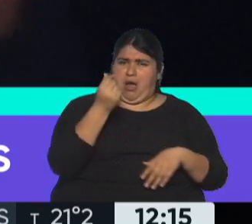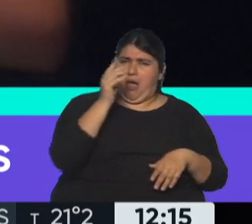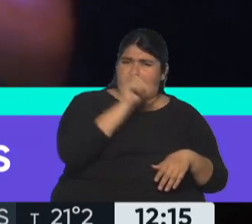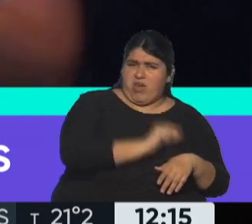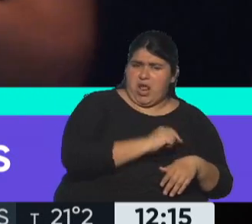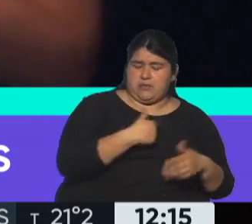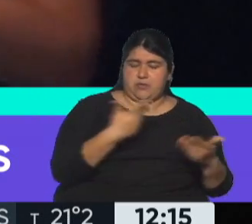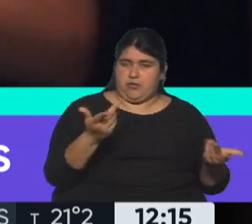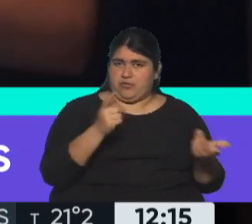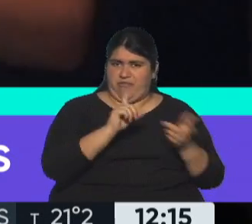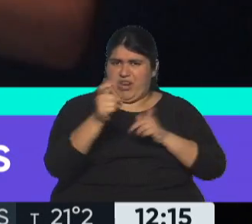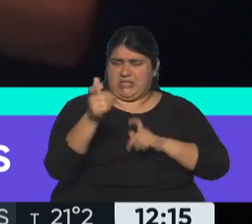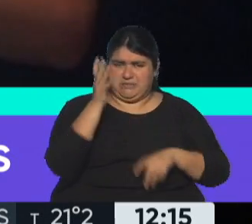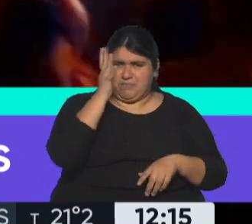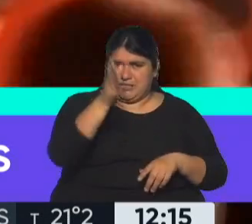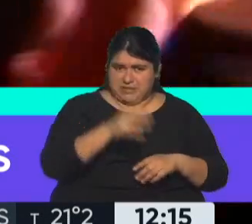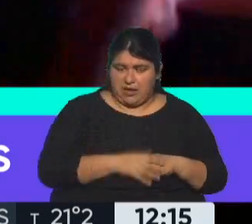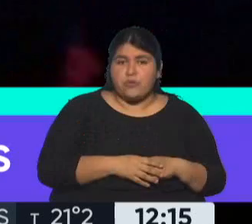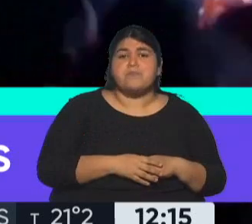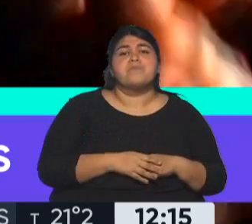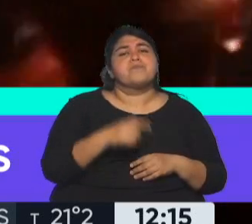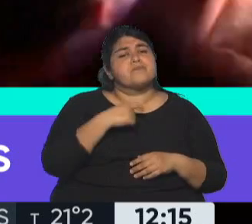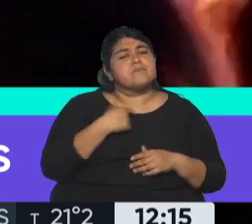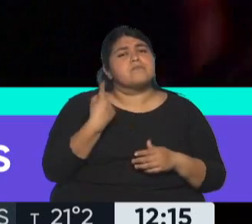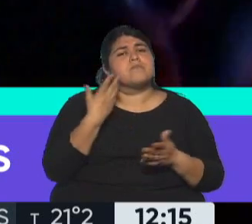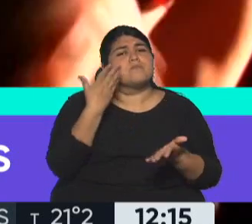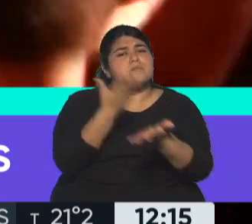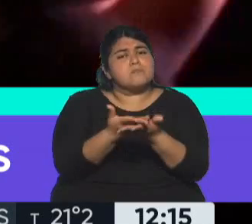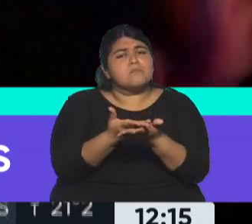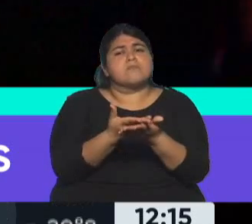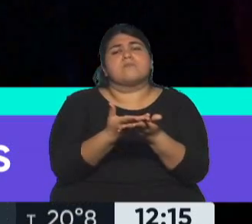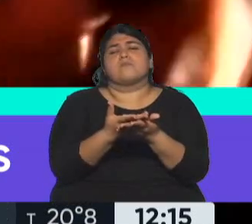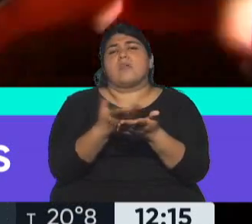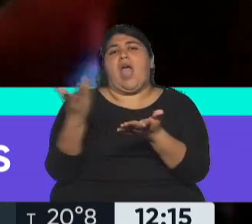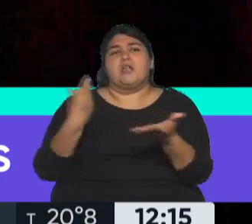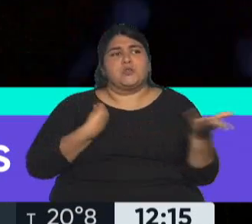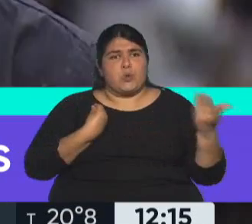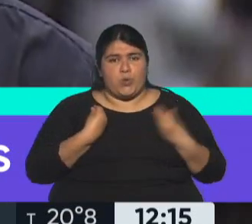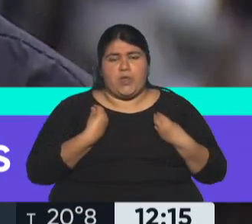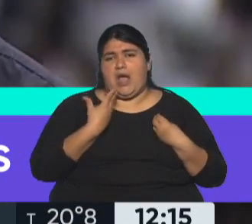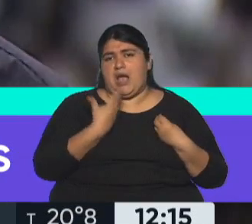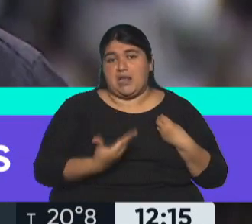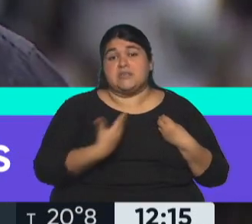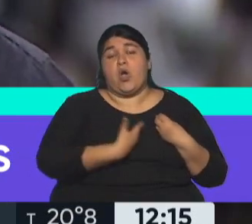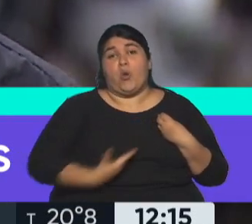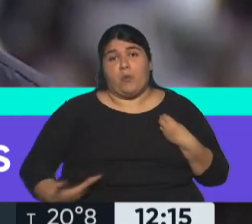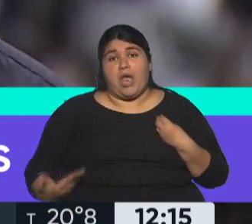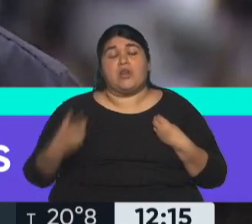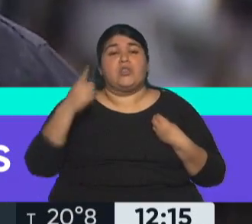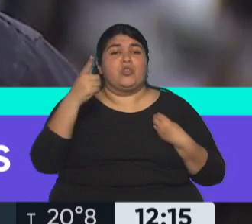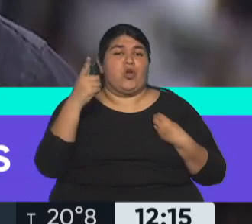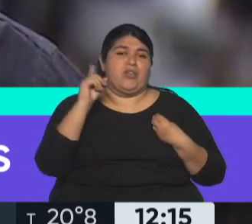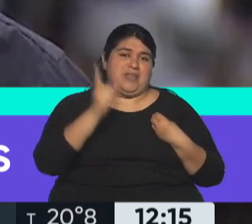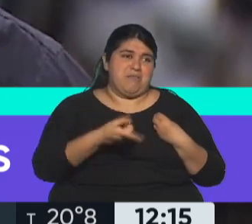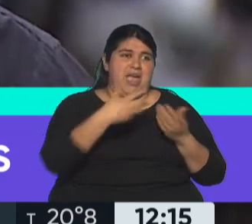esta instancia quiero repetir la colaboración tanto del gobierno como la